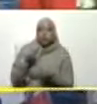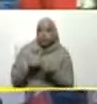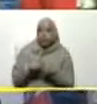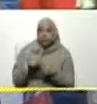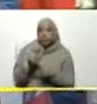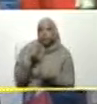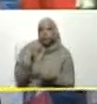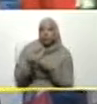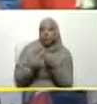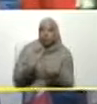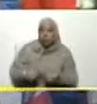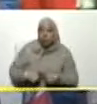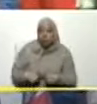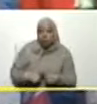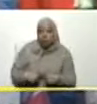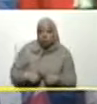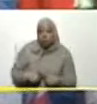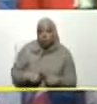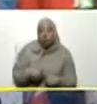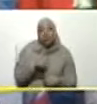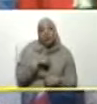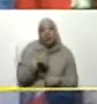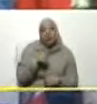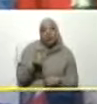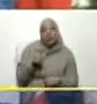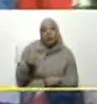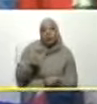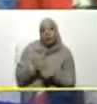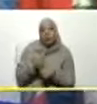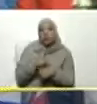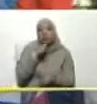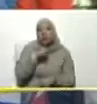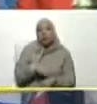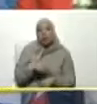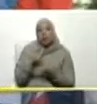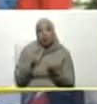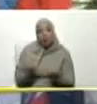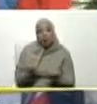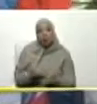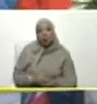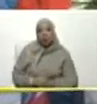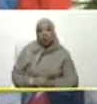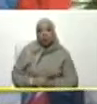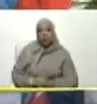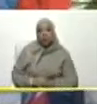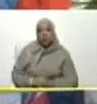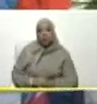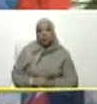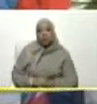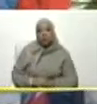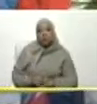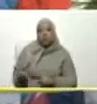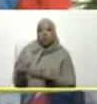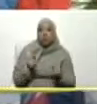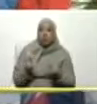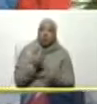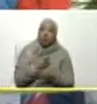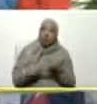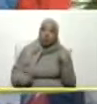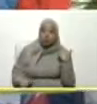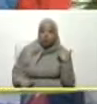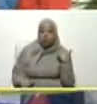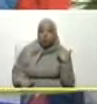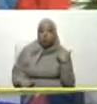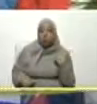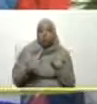Usted ha venido haciendo un esfuerzo en categorizar la historia contemporánea. Y viene conversando, presidente,